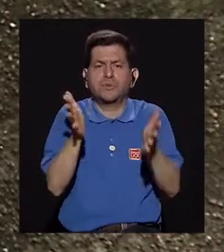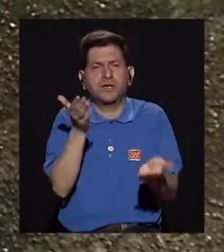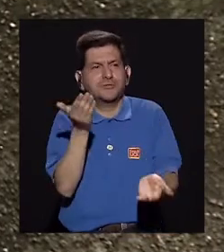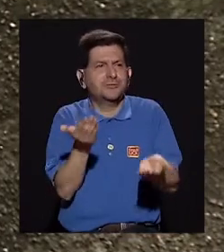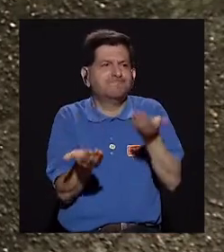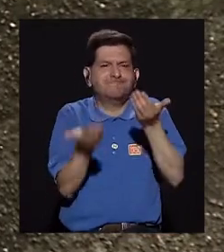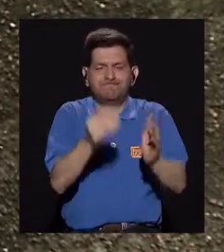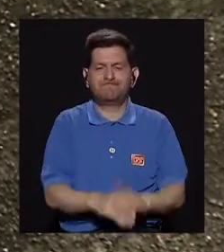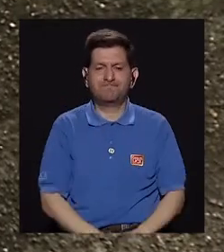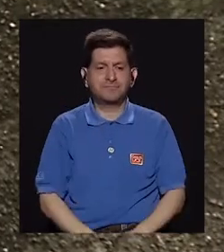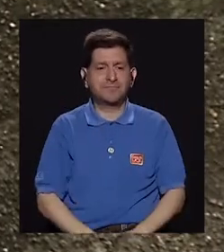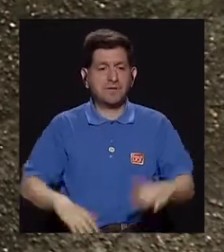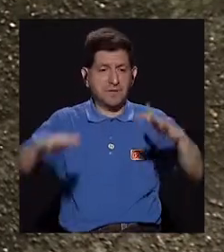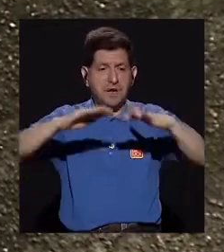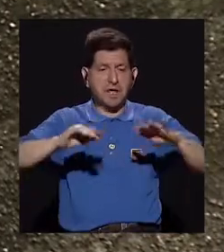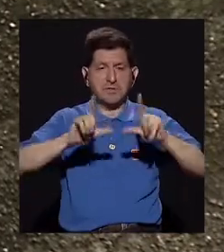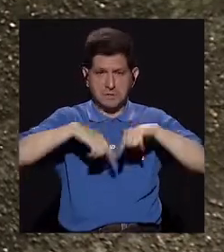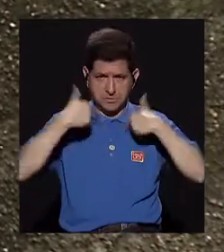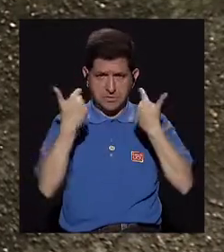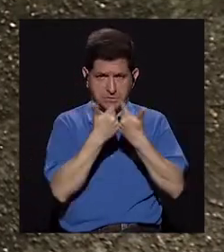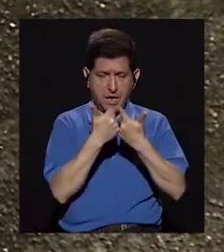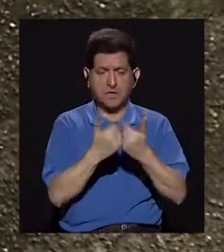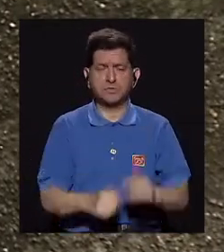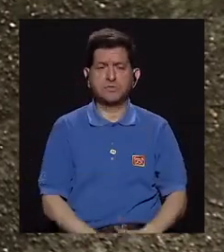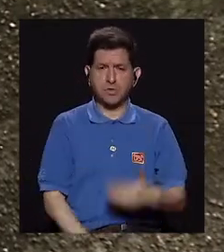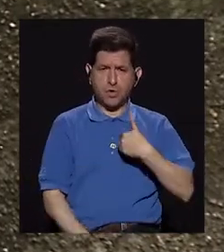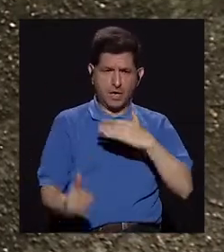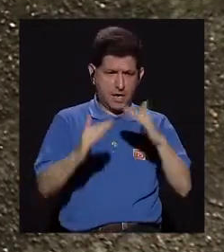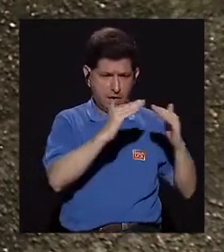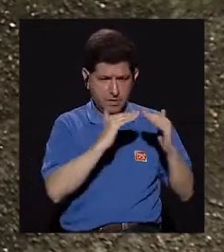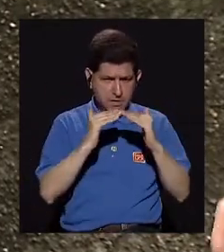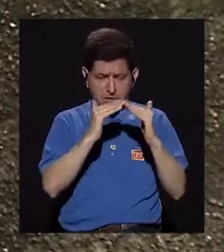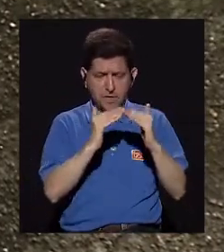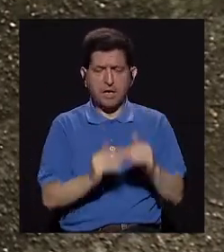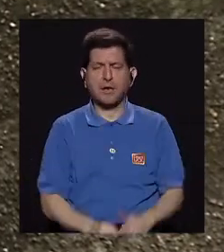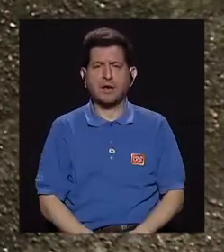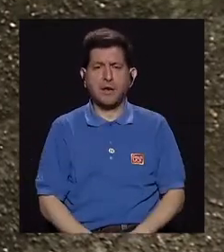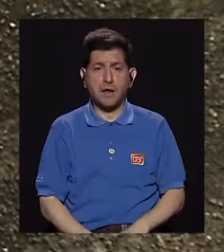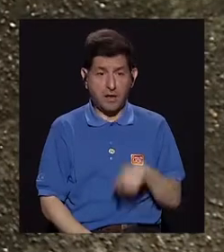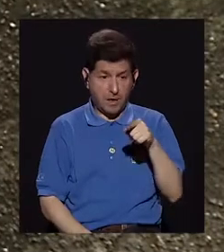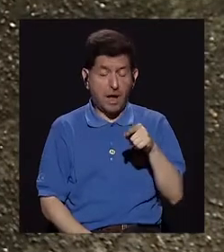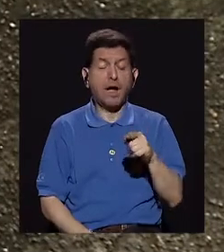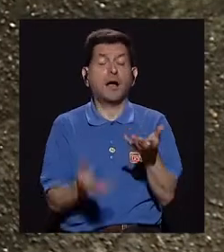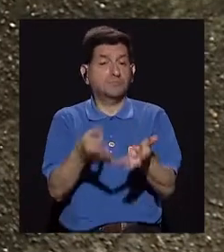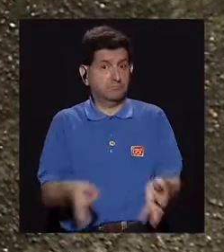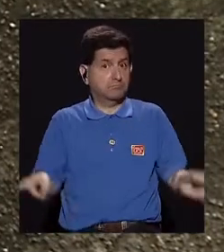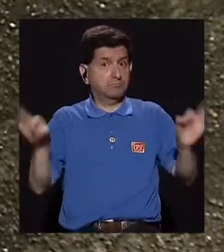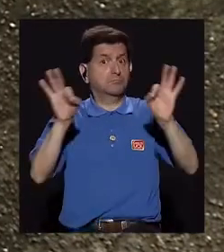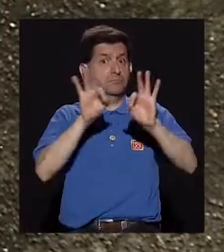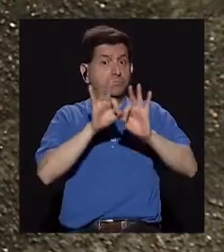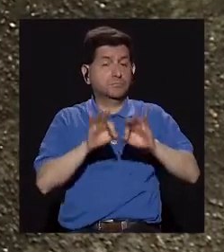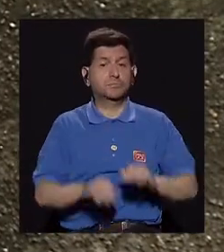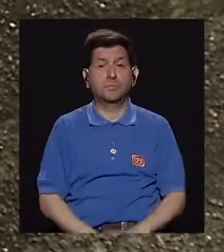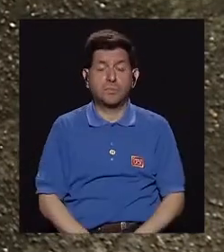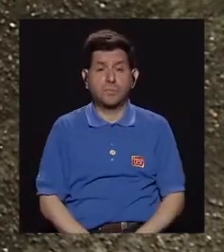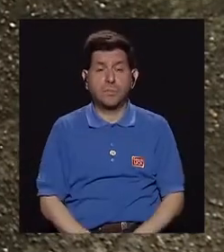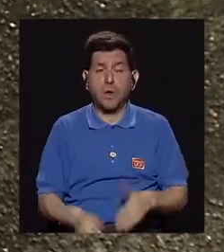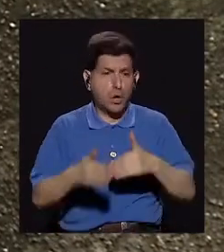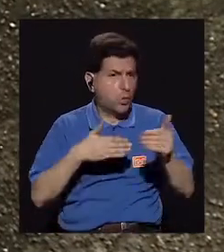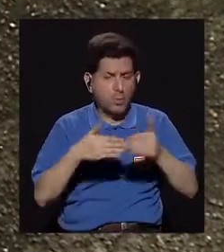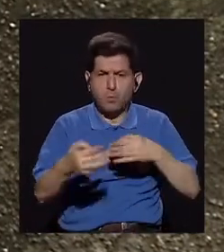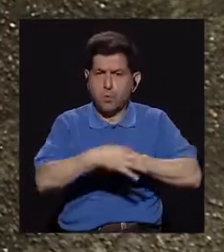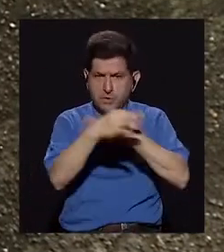públicos como ese espacio colectivo, comunitario, de construcción colectiva, es muy importante que cualquiera de